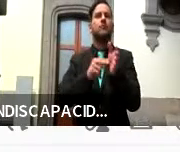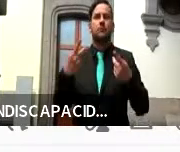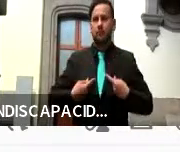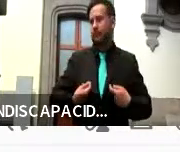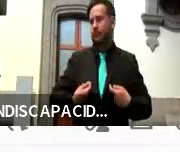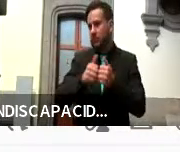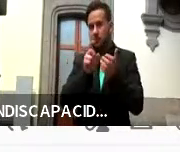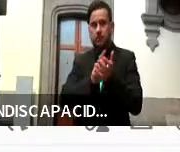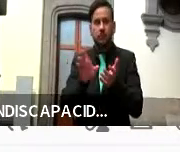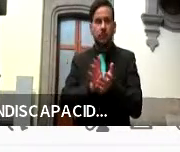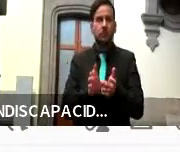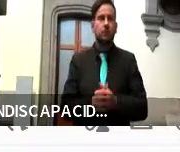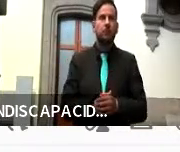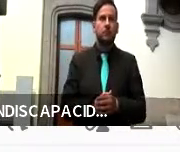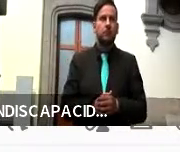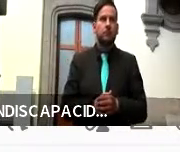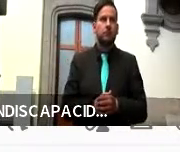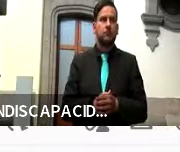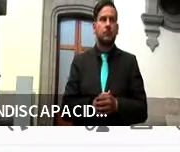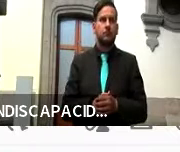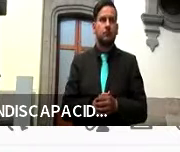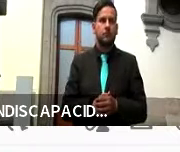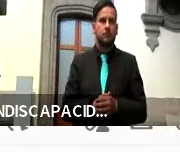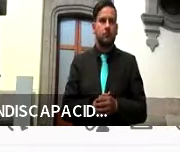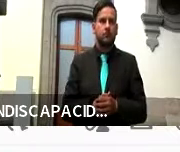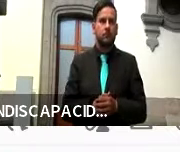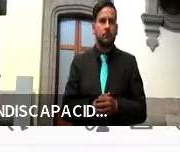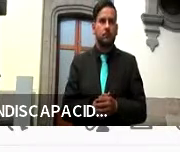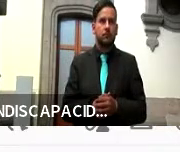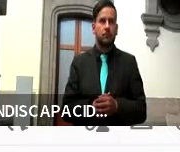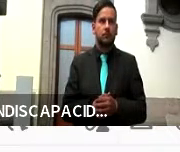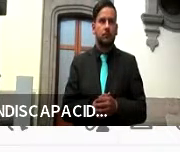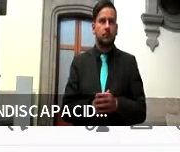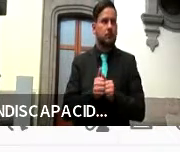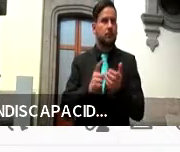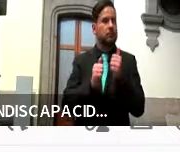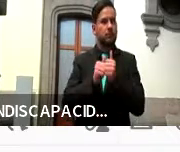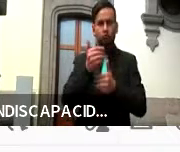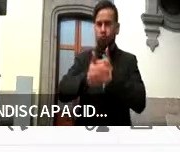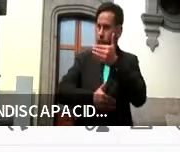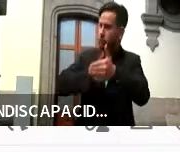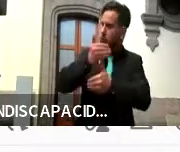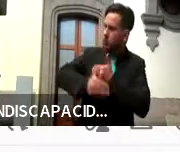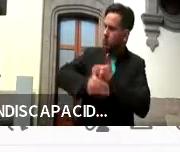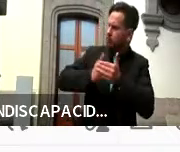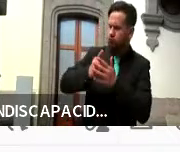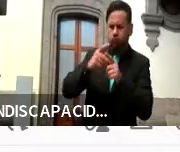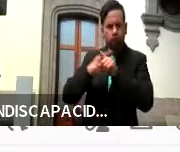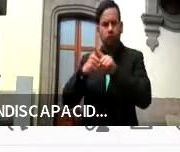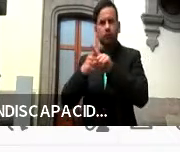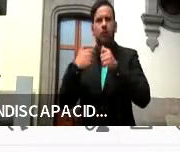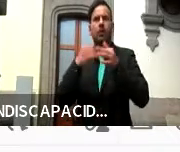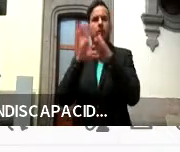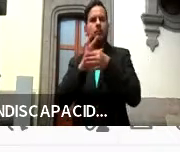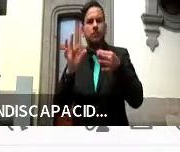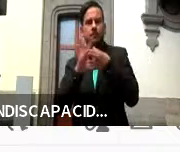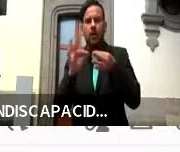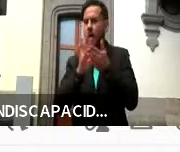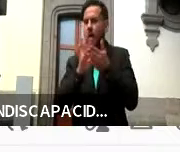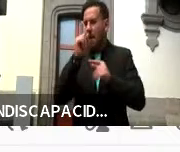Discapacidad, que guía y orienta todo este proceso al momento de hablar de un plan de acción.